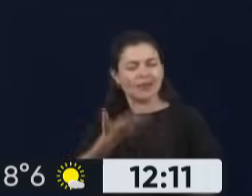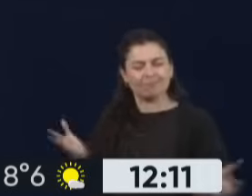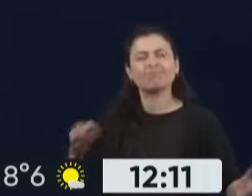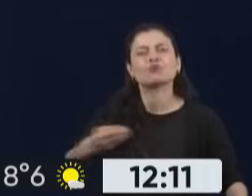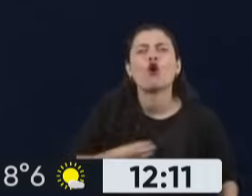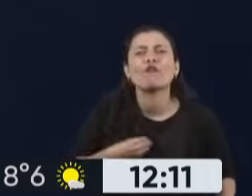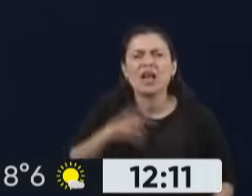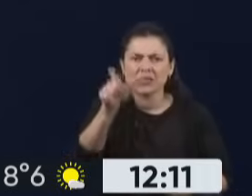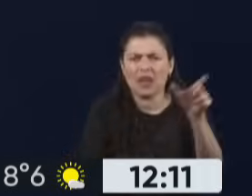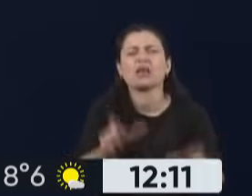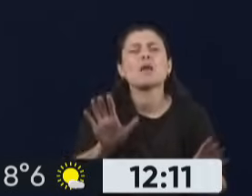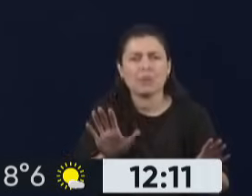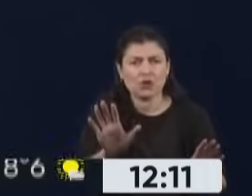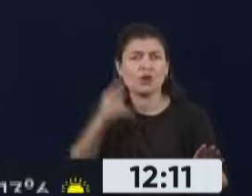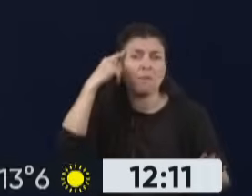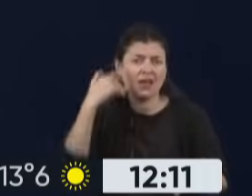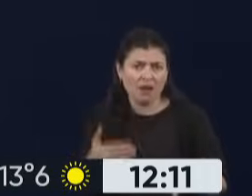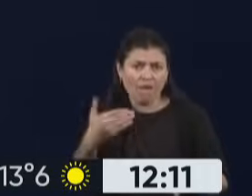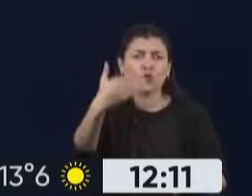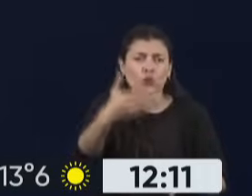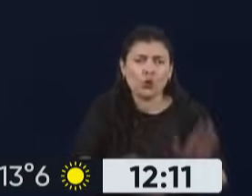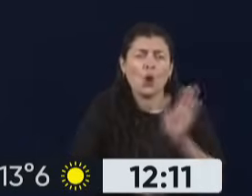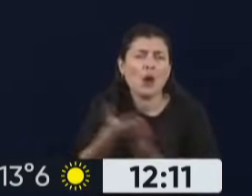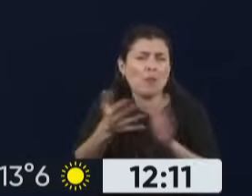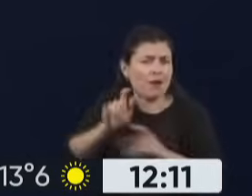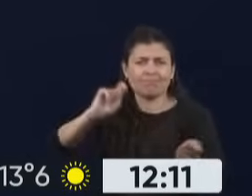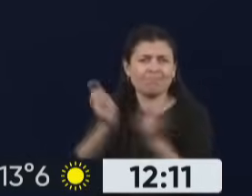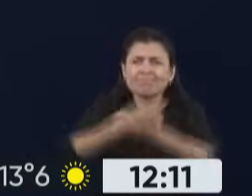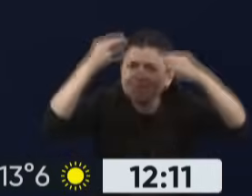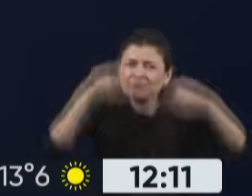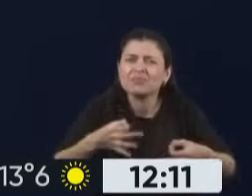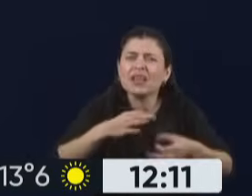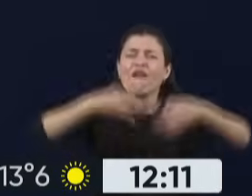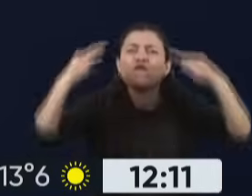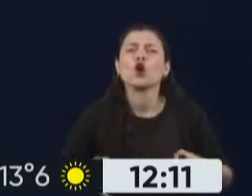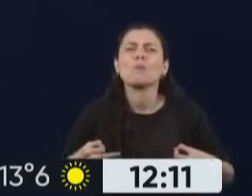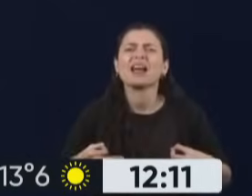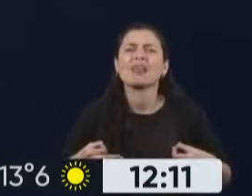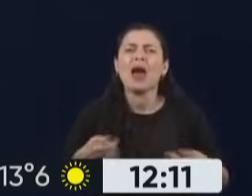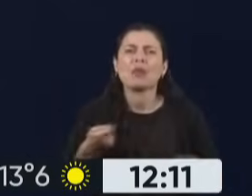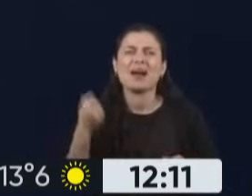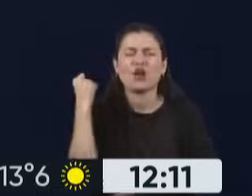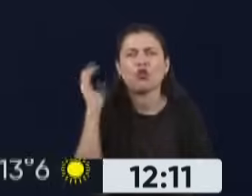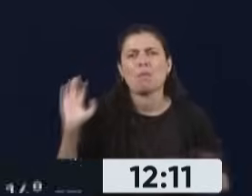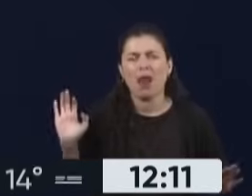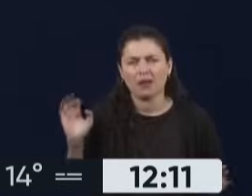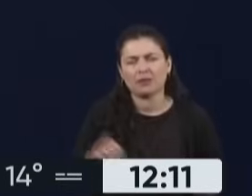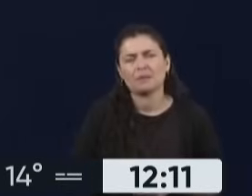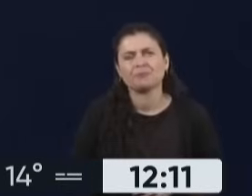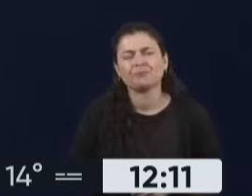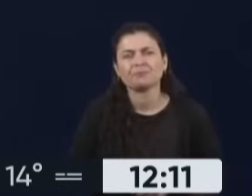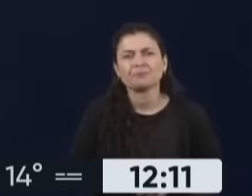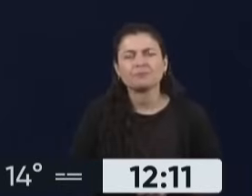va a derivar en una mayor formalización, como dije, por la positiva. No hay mayor torpeza que ignorar